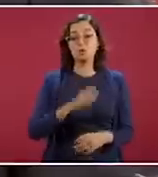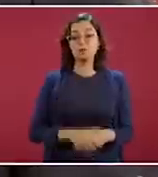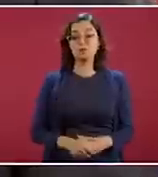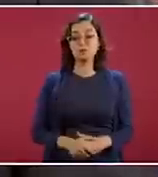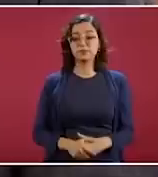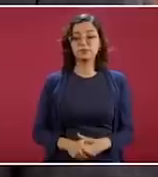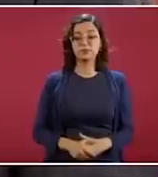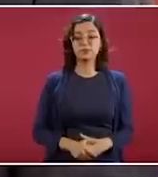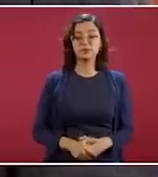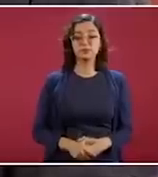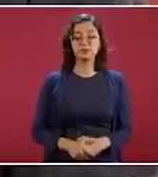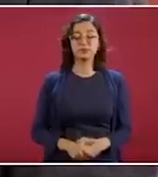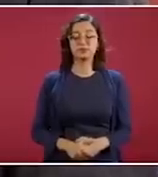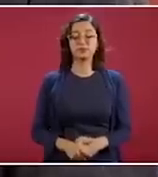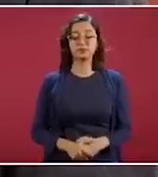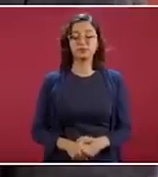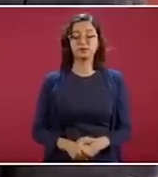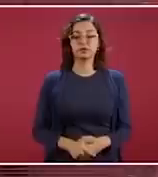México